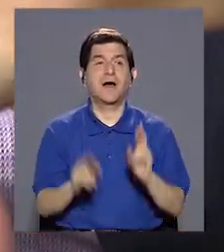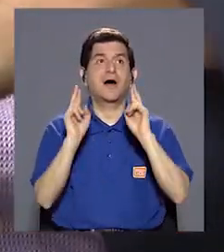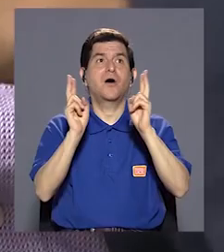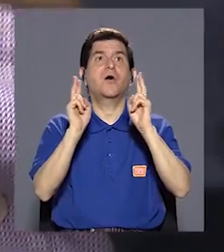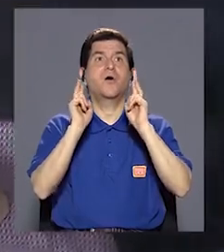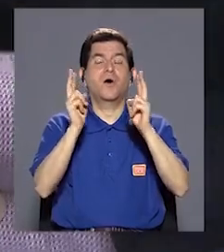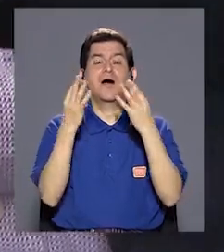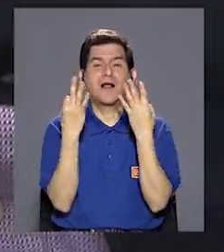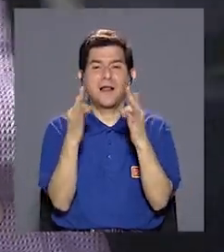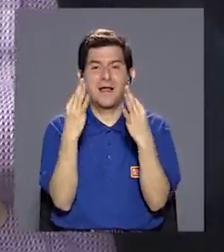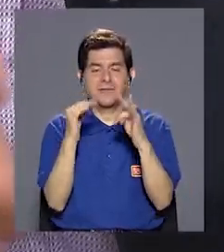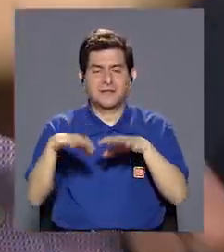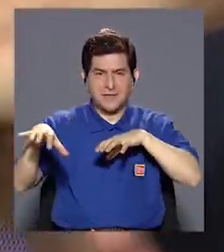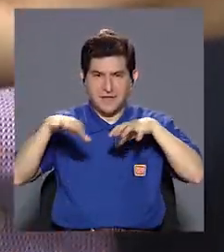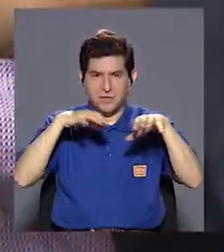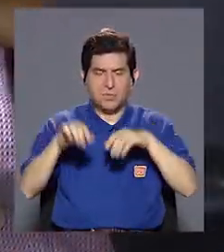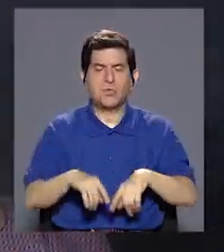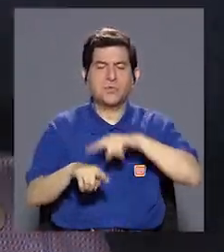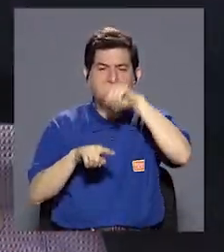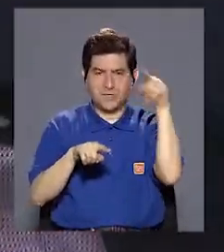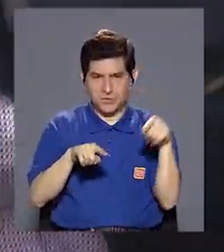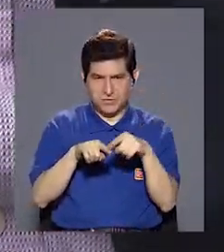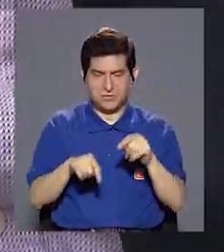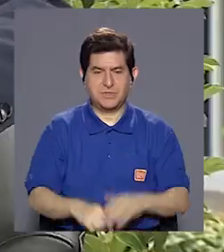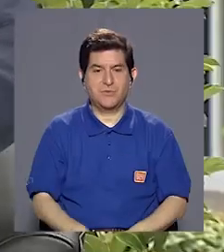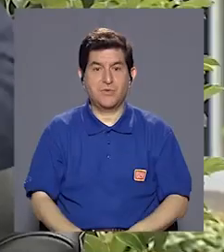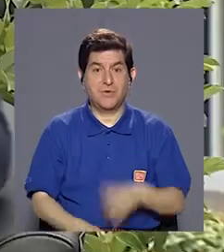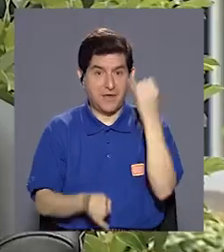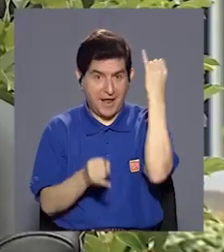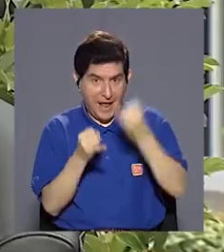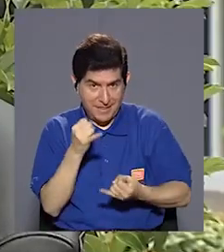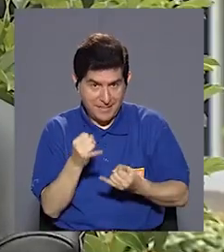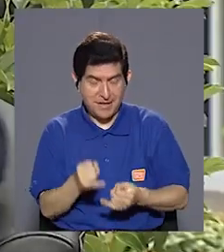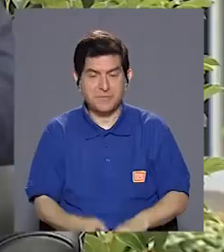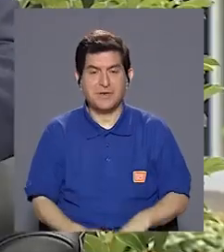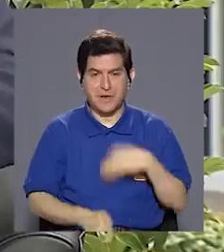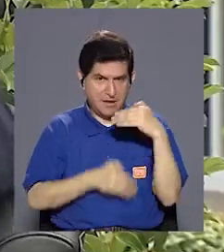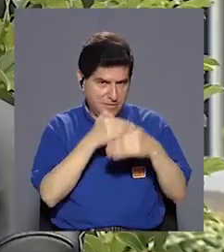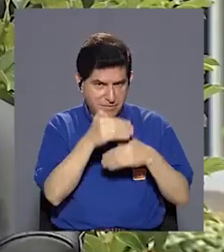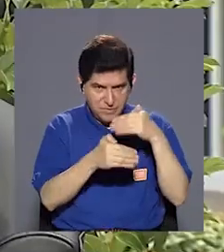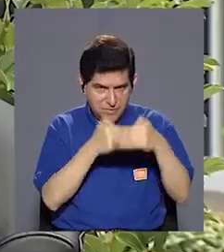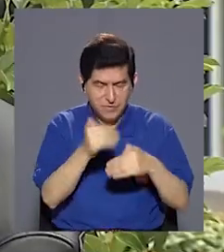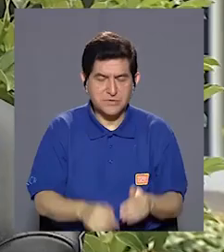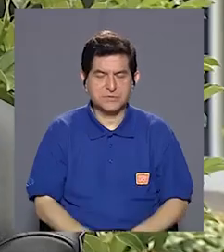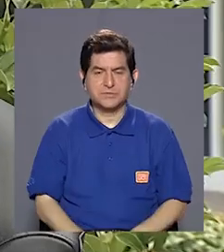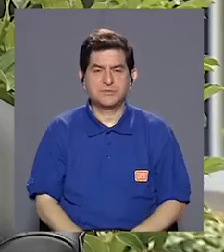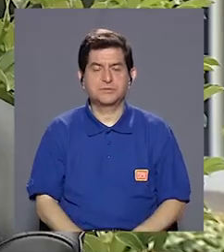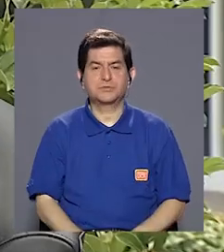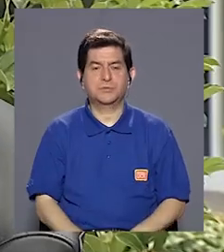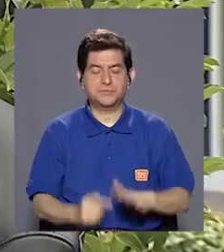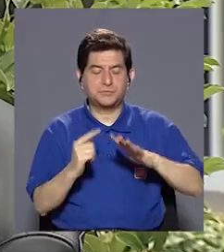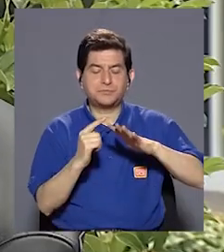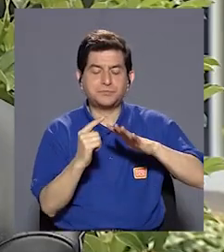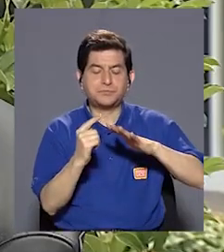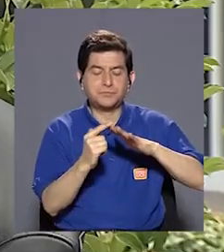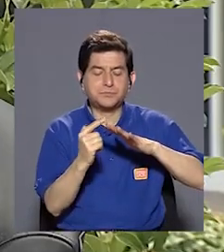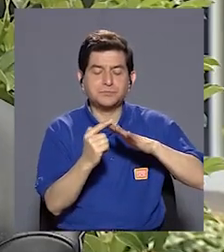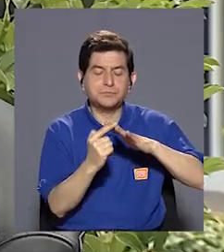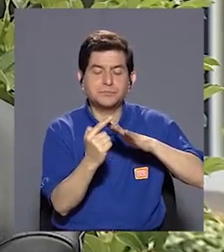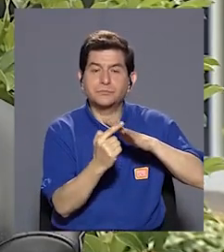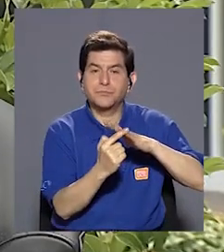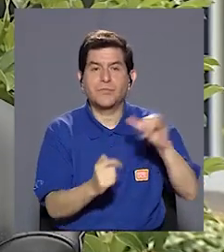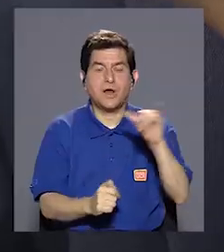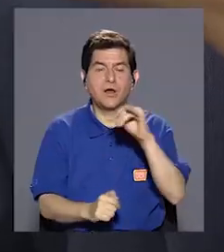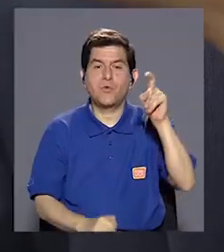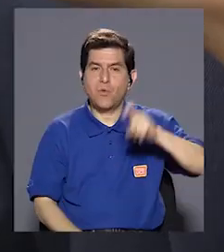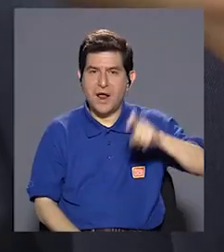Ojalá tratando de hacer un movimiento como circular. Y cuando ya termino también de hacer esto, esta parte, las puntas de los